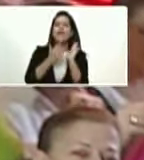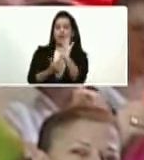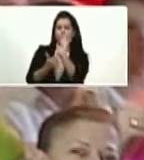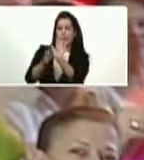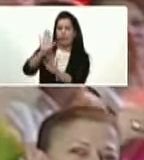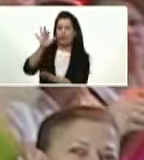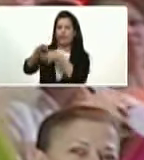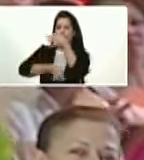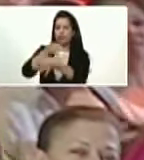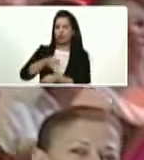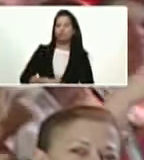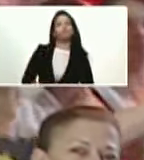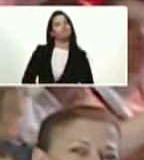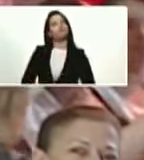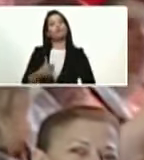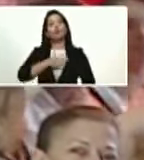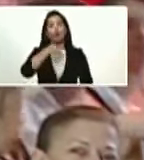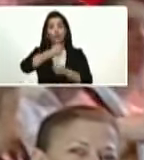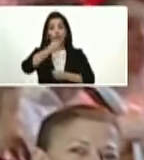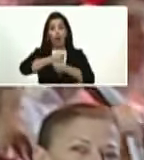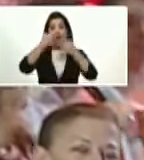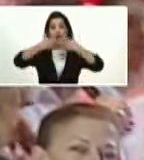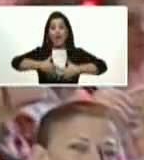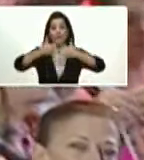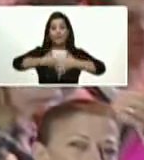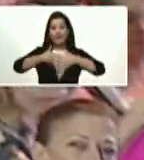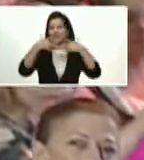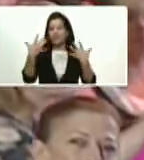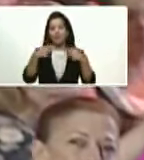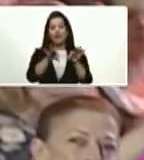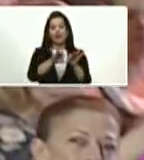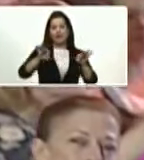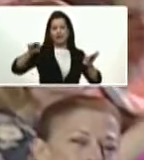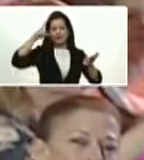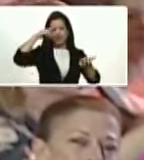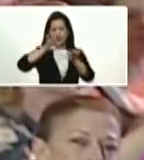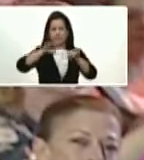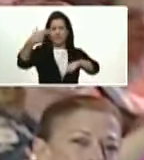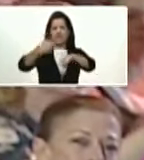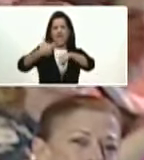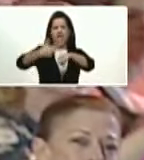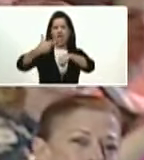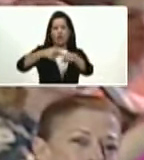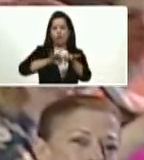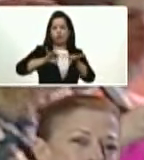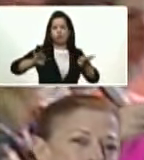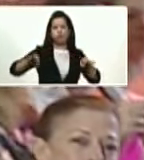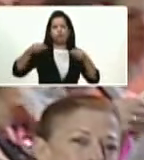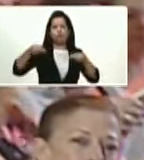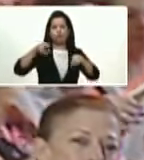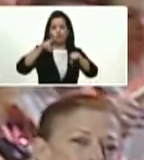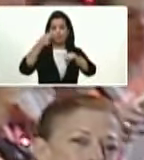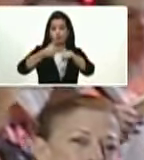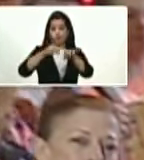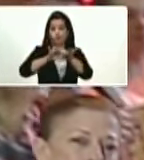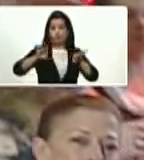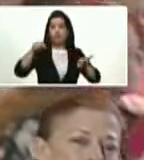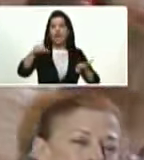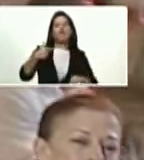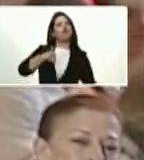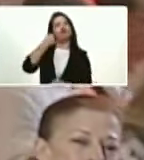laboro. Una empresa transformadora de aluminio. Estamos dedicados netamente a la extrusión